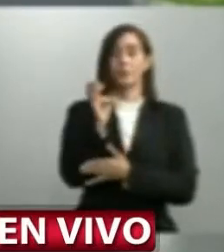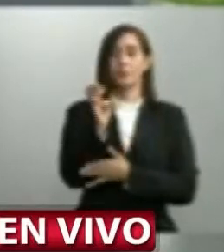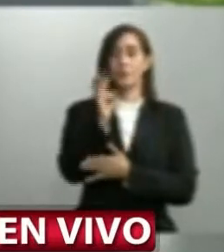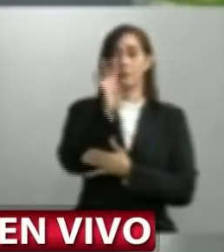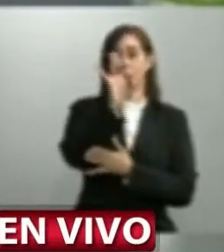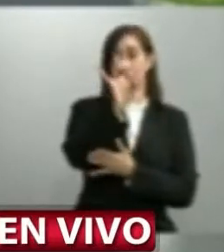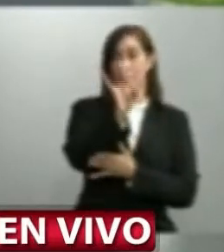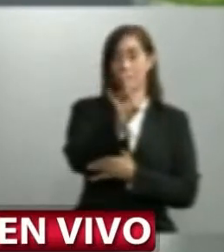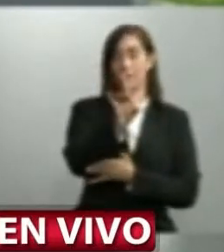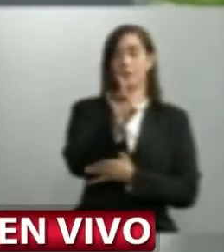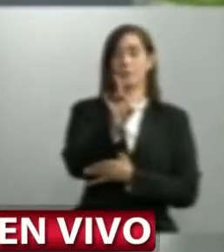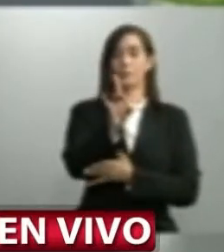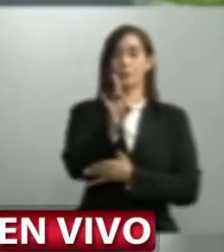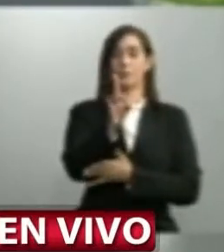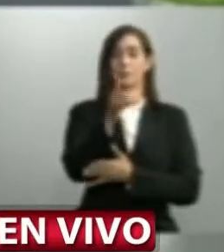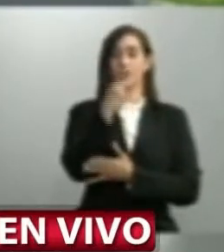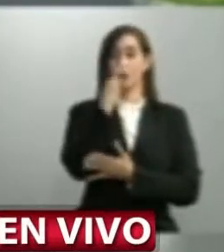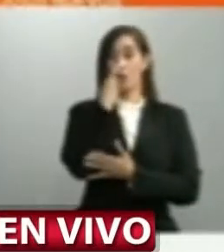69.608